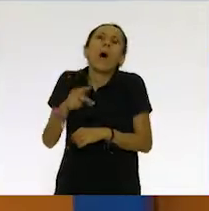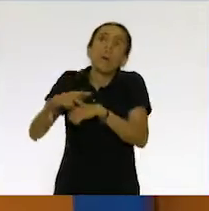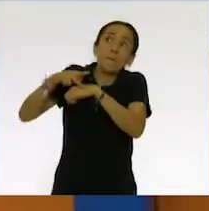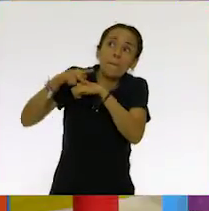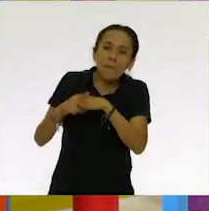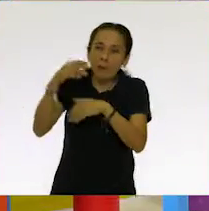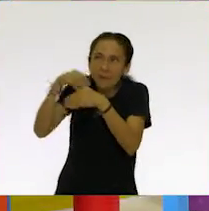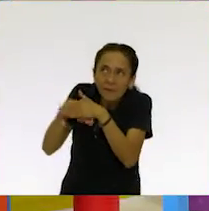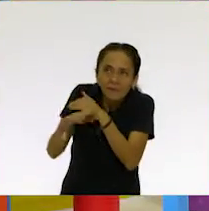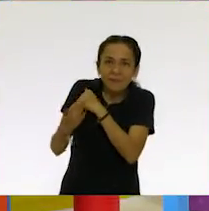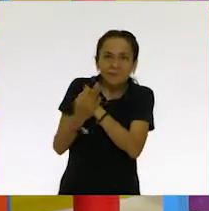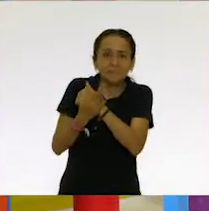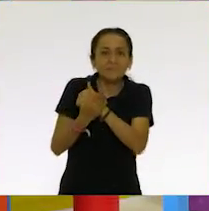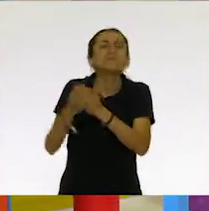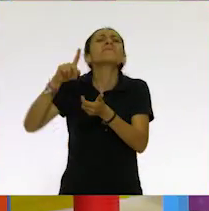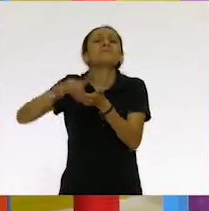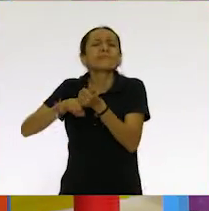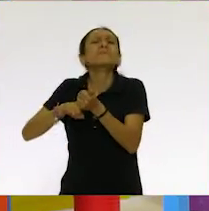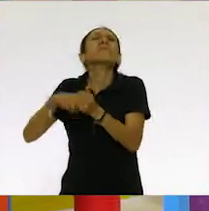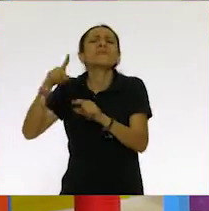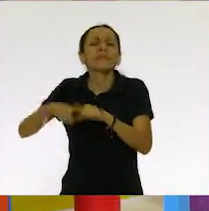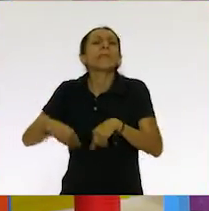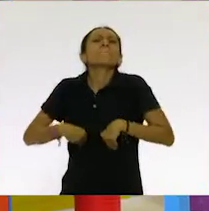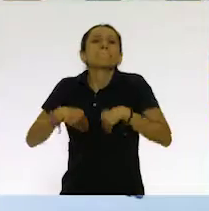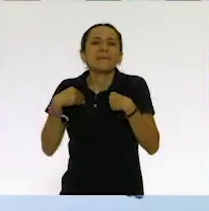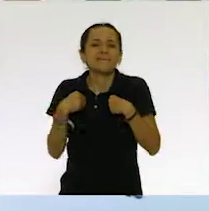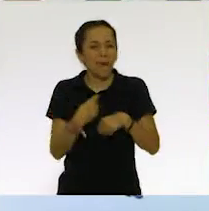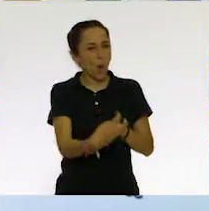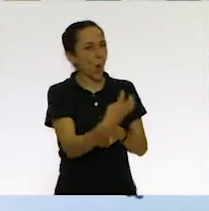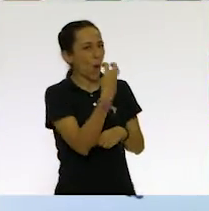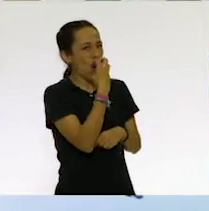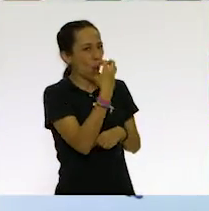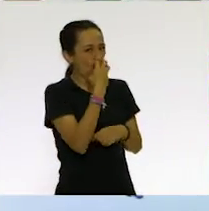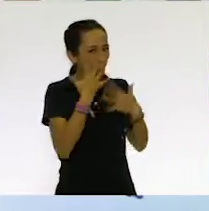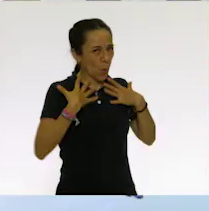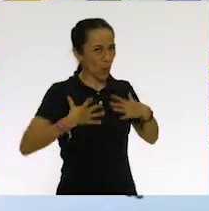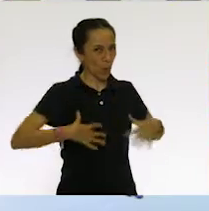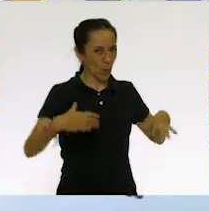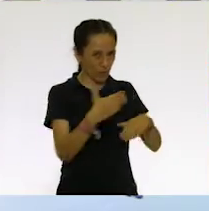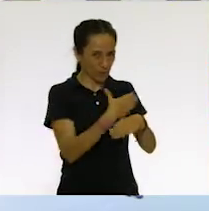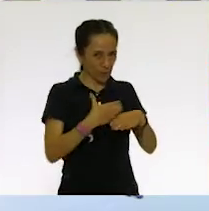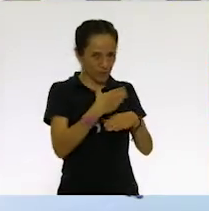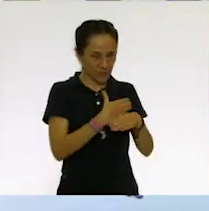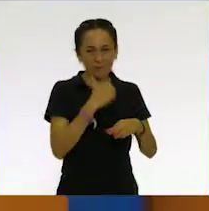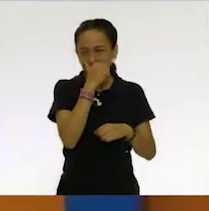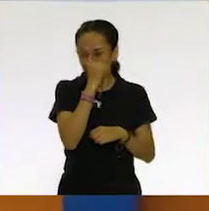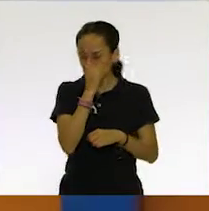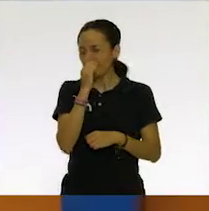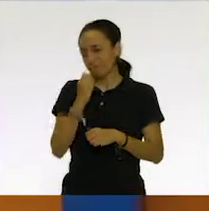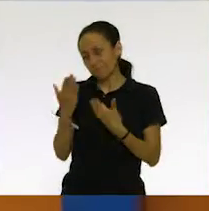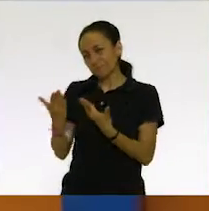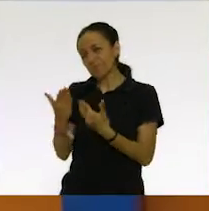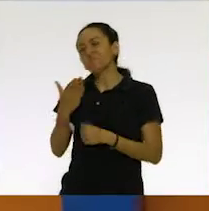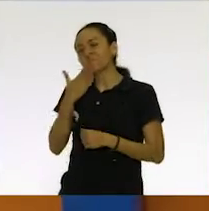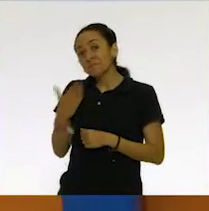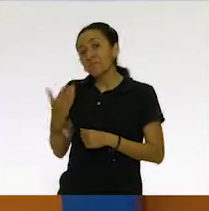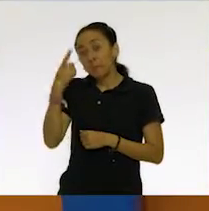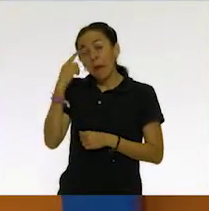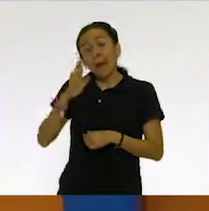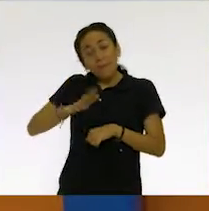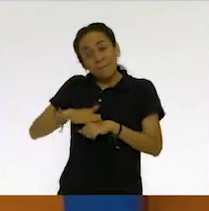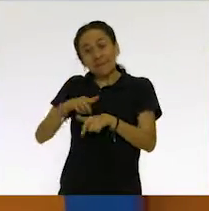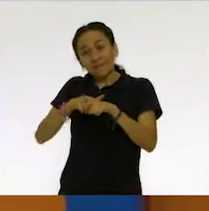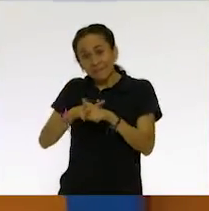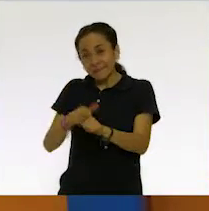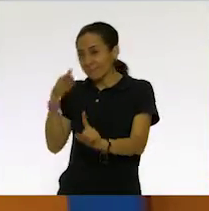era... el oso pardo. Era el oso pardo. Muy bien. Oye, y para seguir platicando más sobre estas características del oso pardo, ¿qué